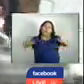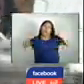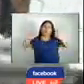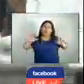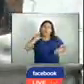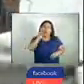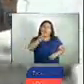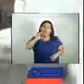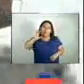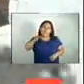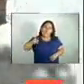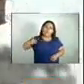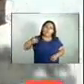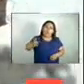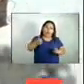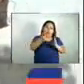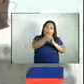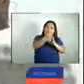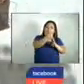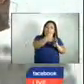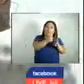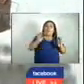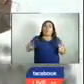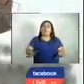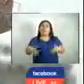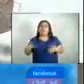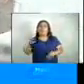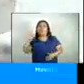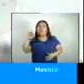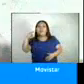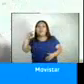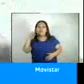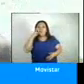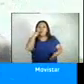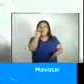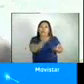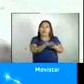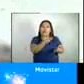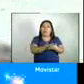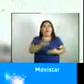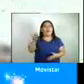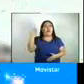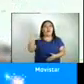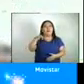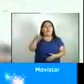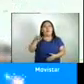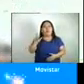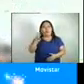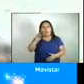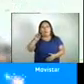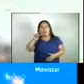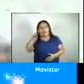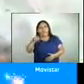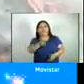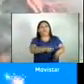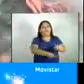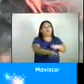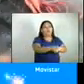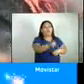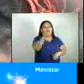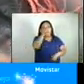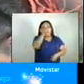cárcel cada uno luego de que la Fiscalía General de la República comprobara que en julio de 2021 traficaron 585